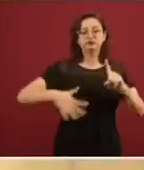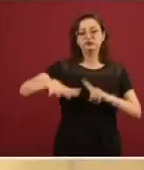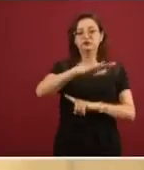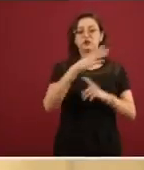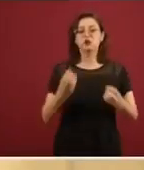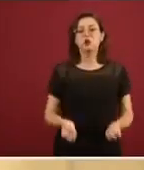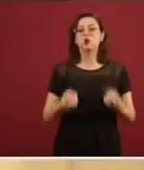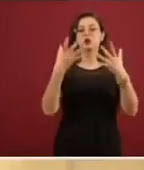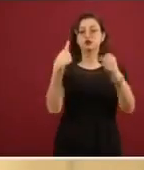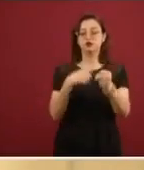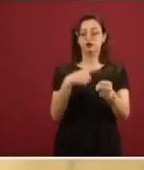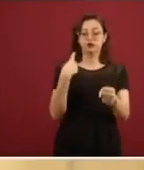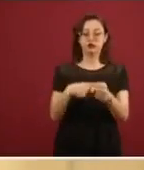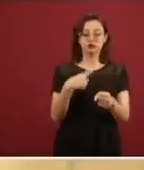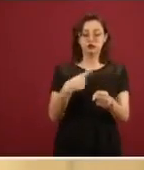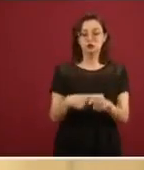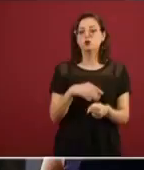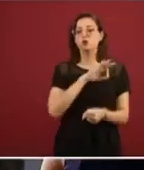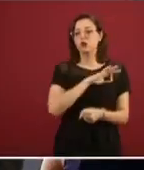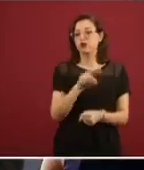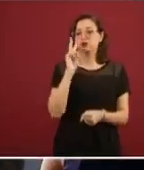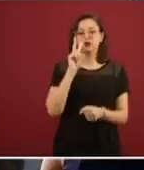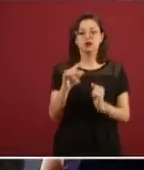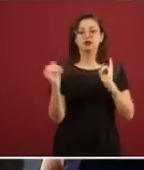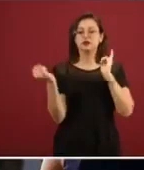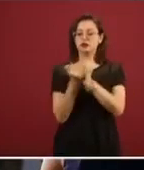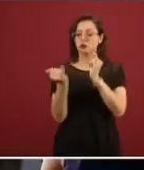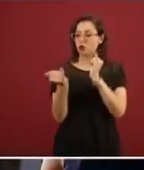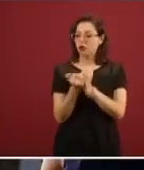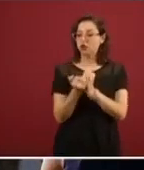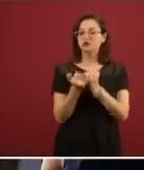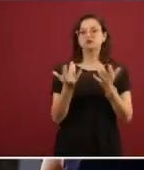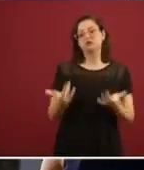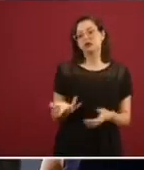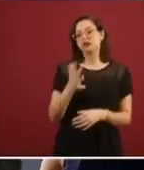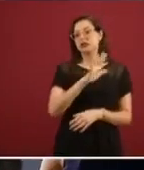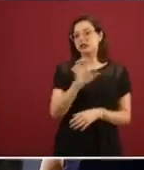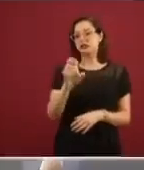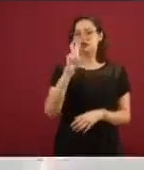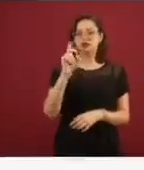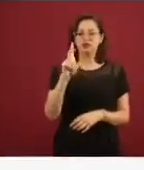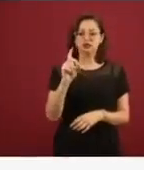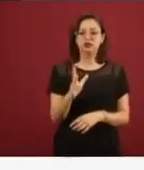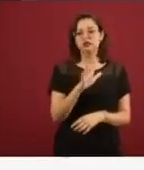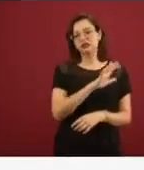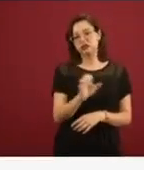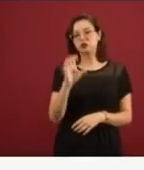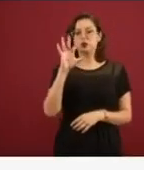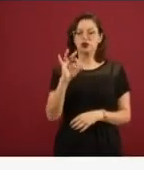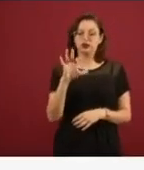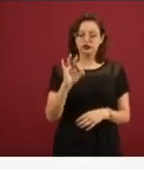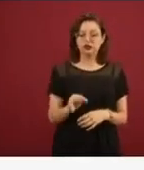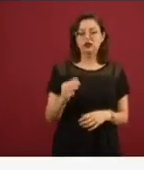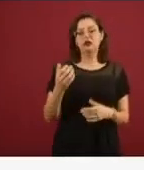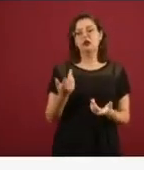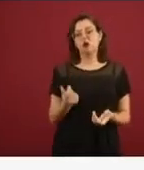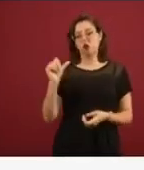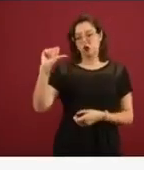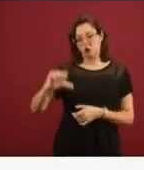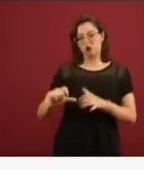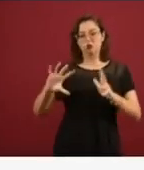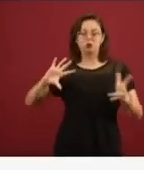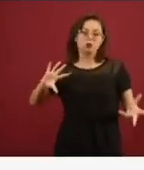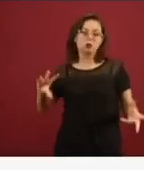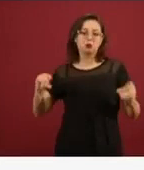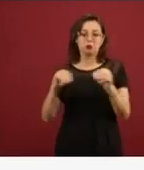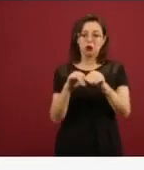Prácticamente la coloración es similar, realmente un poco más de 530, 540 casos que se han sumado el día de hoy no